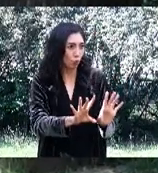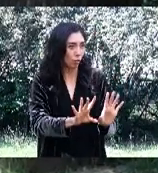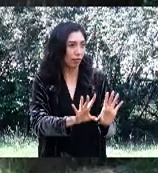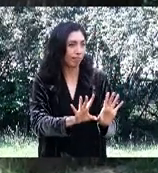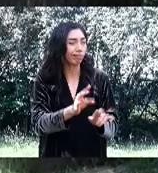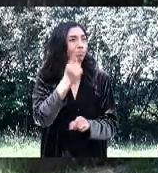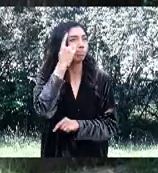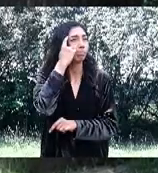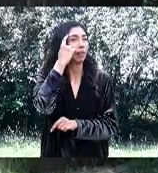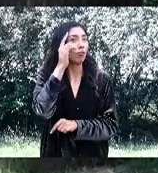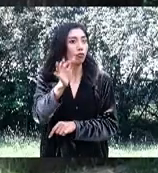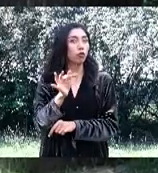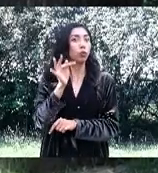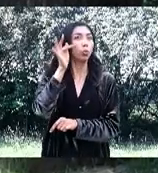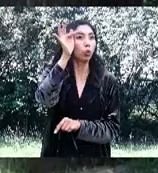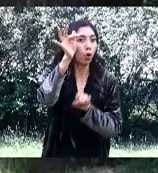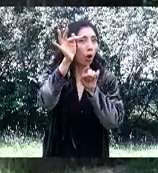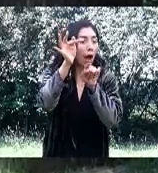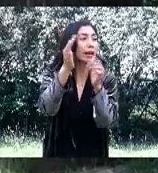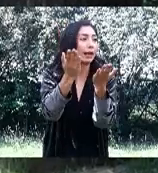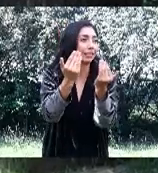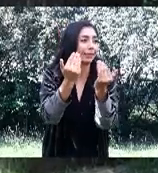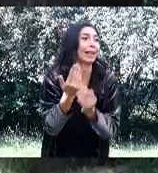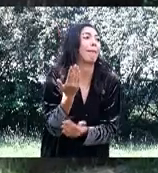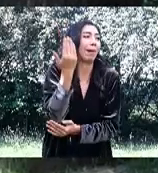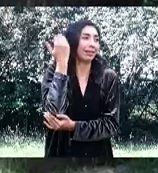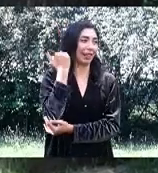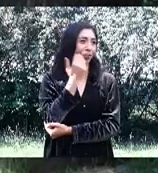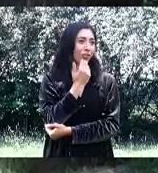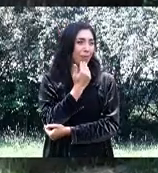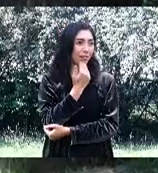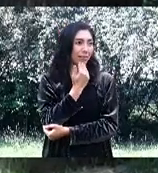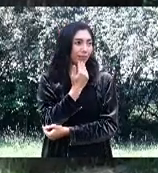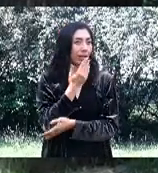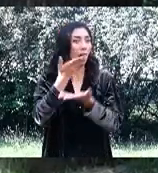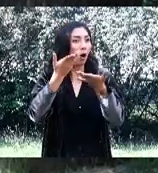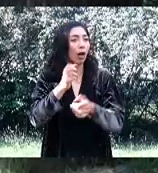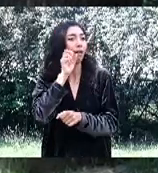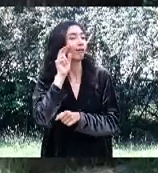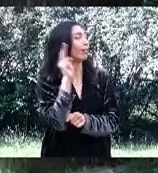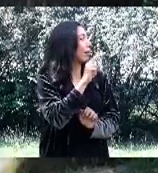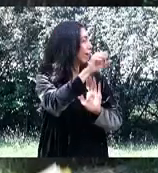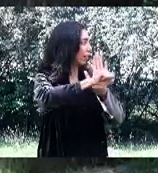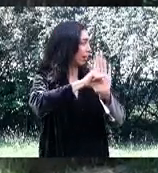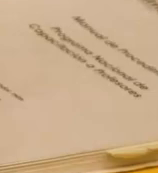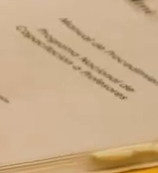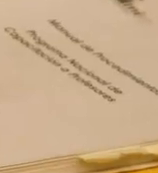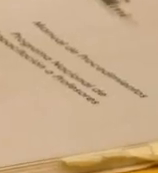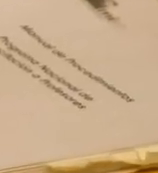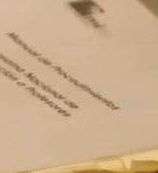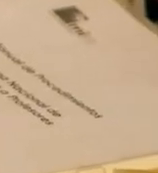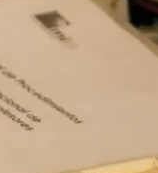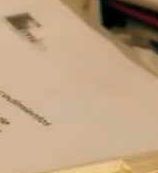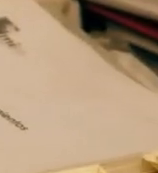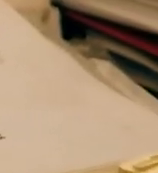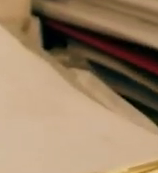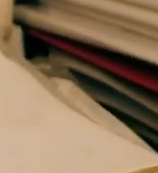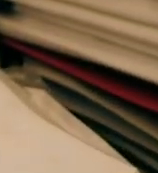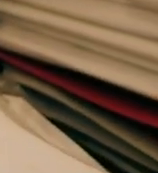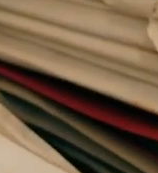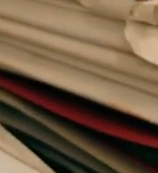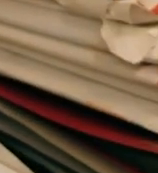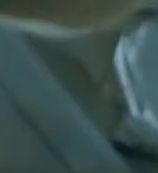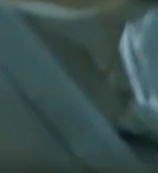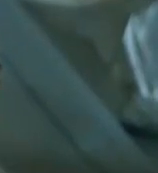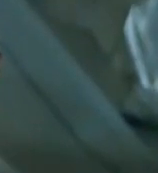siempre nace del pasado les invito a ver este video el